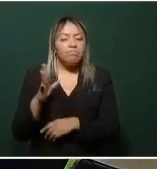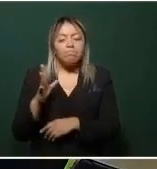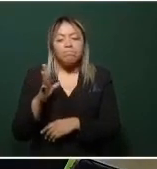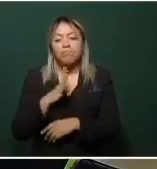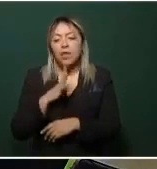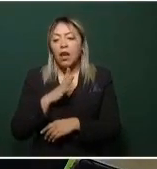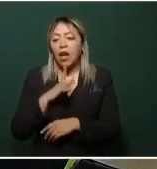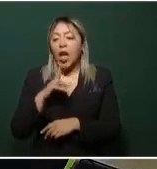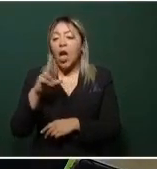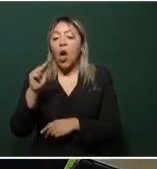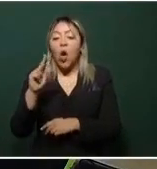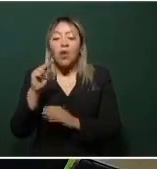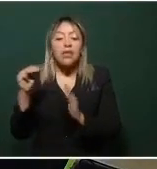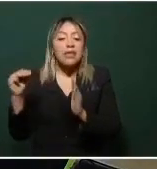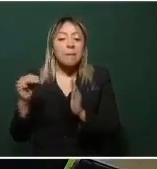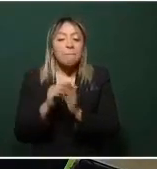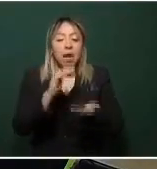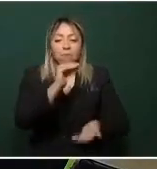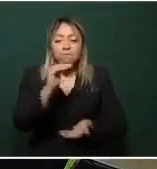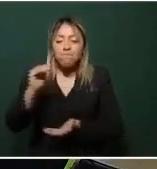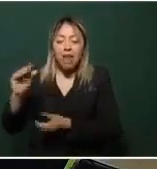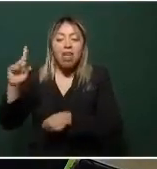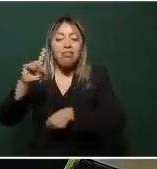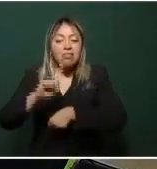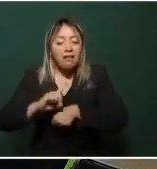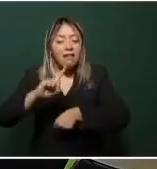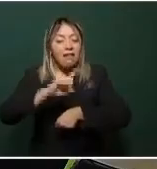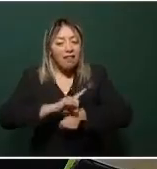en 80,000 barriles diarios robados,